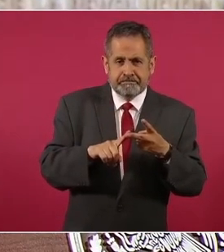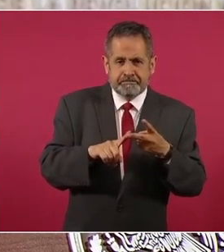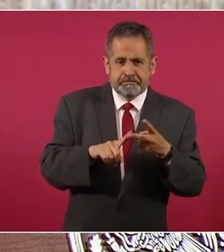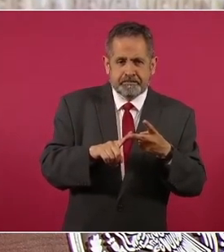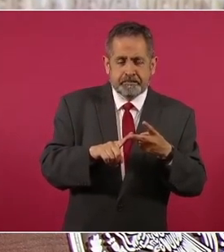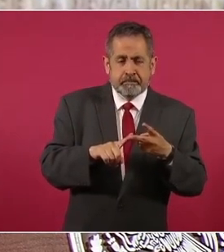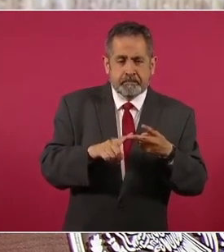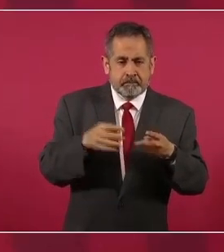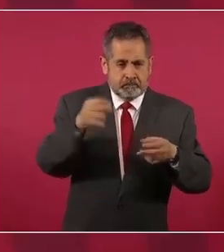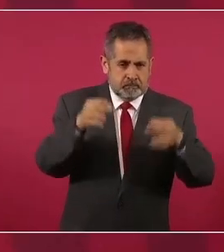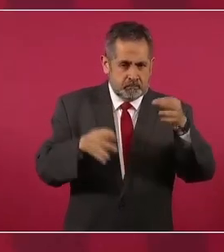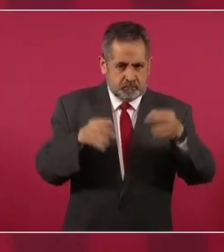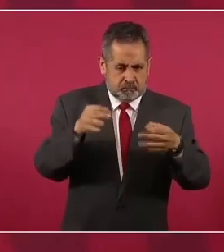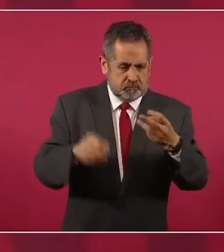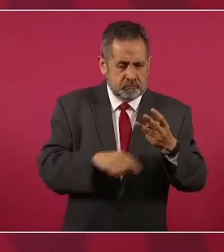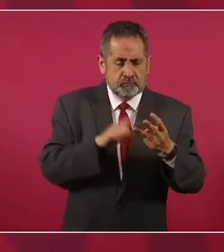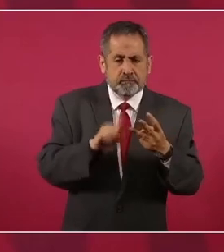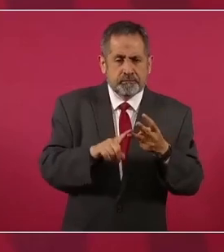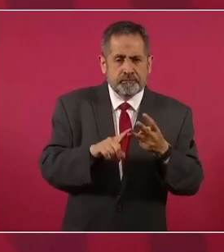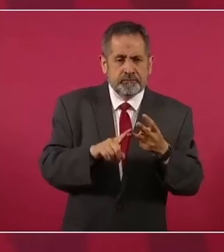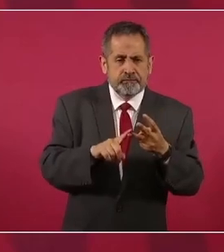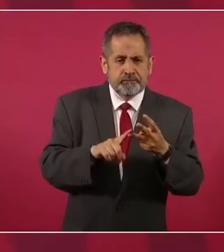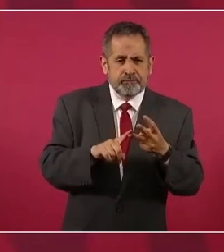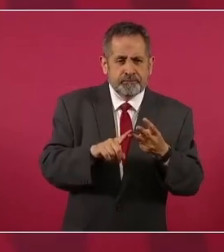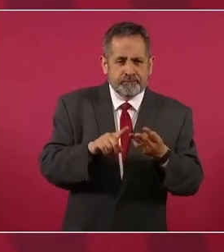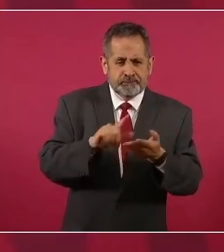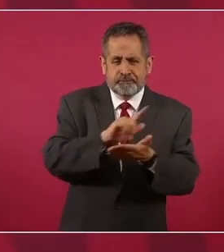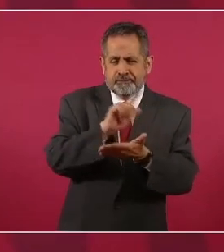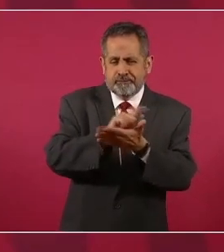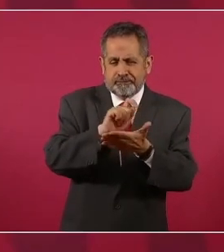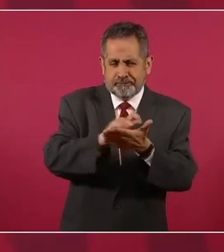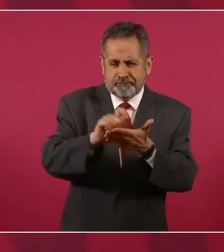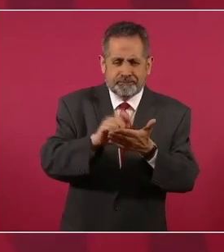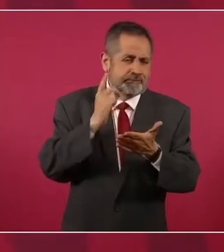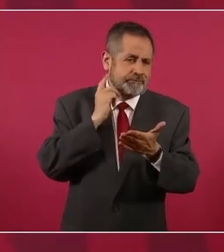el Poder Judicial, el Poder Ejecutivo.